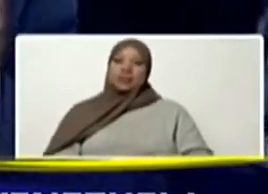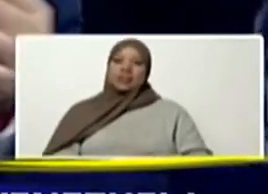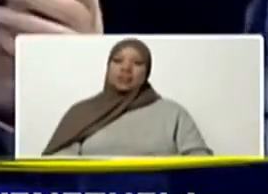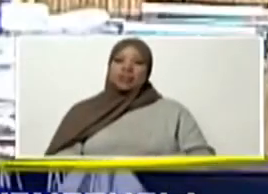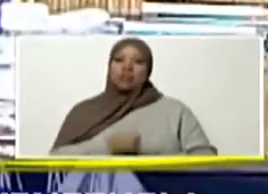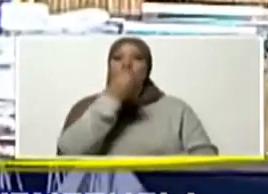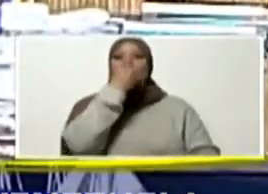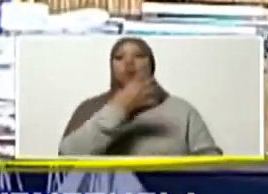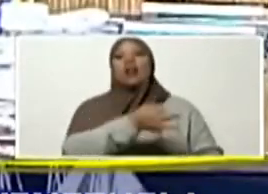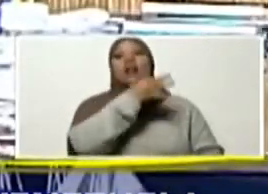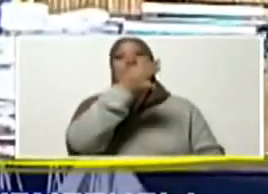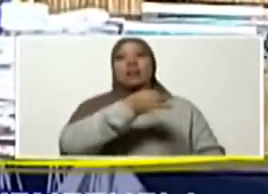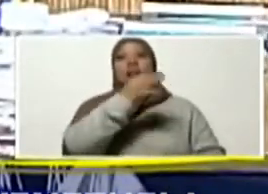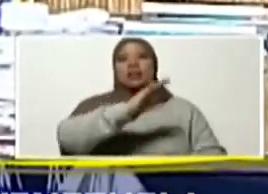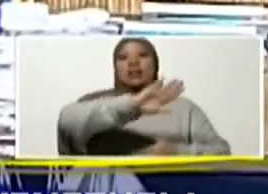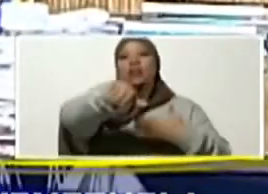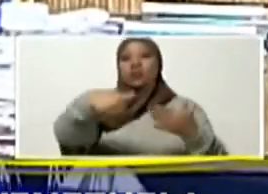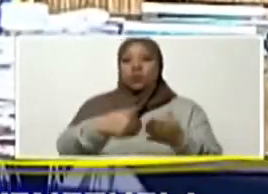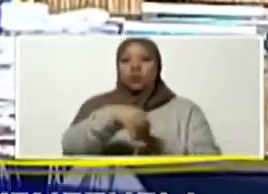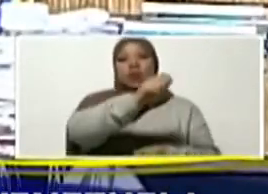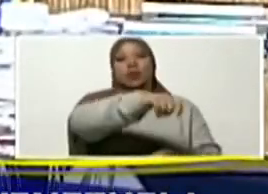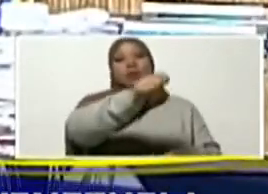Bueno, buenas tardes a todos.